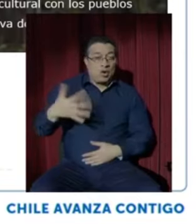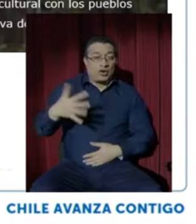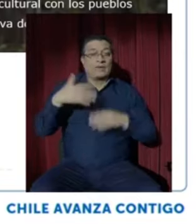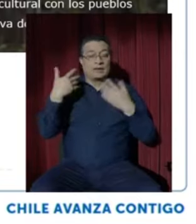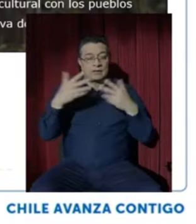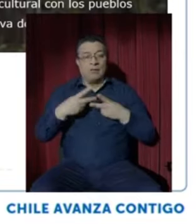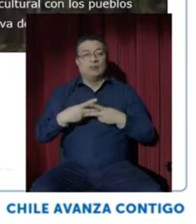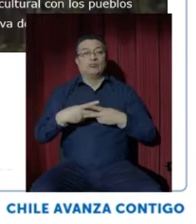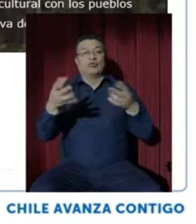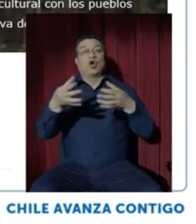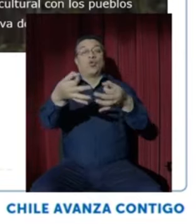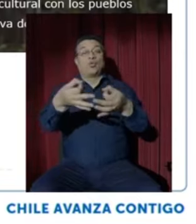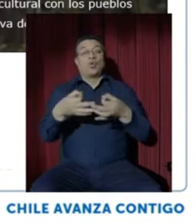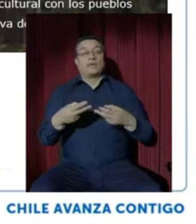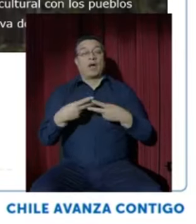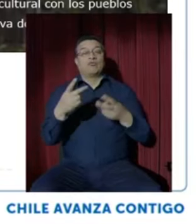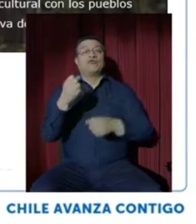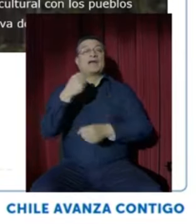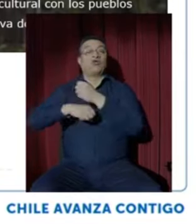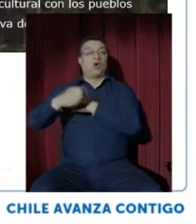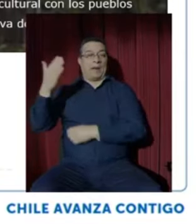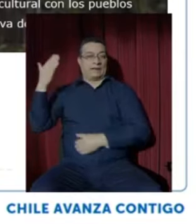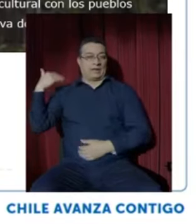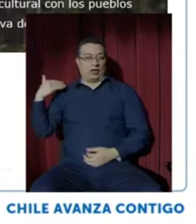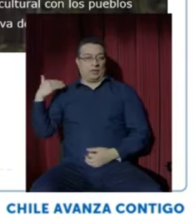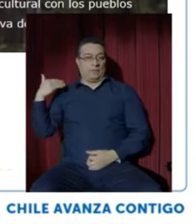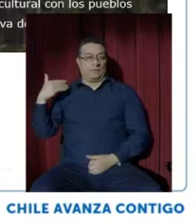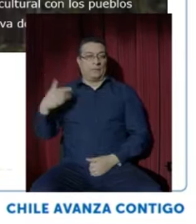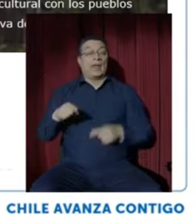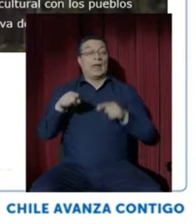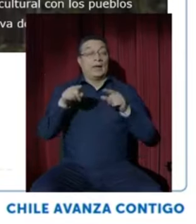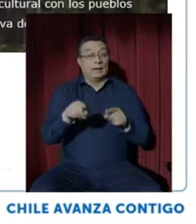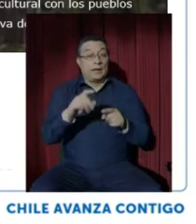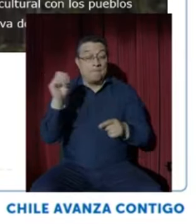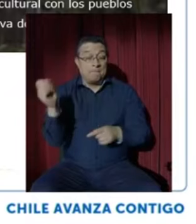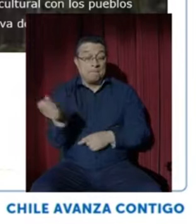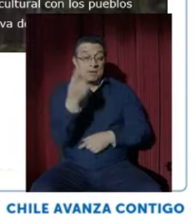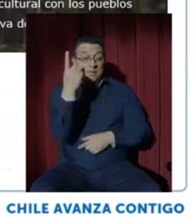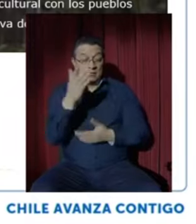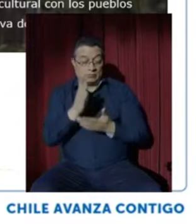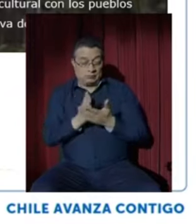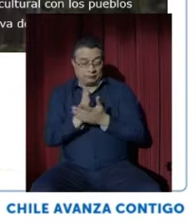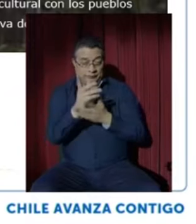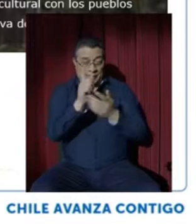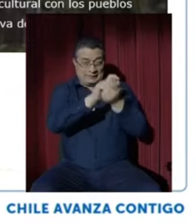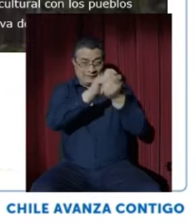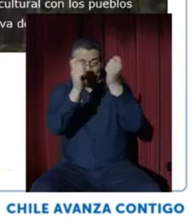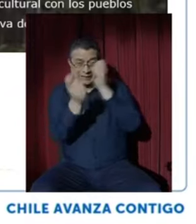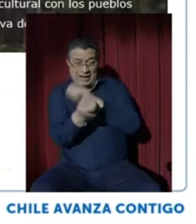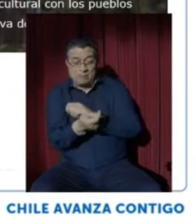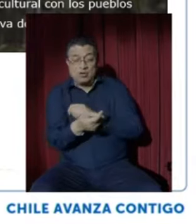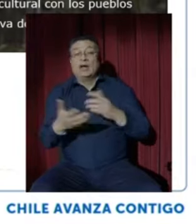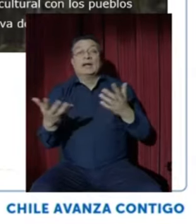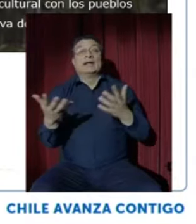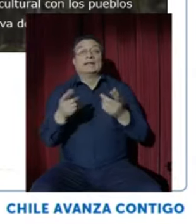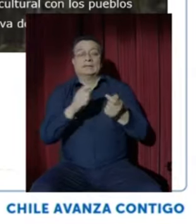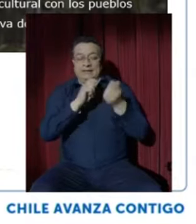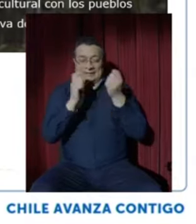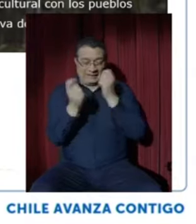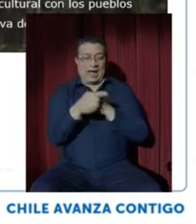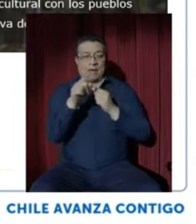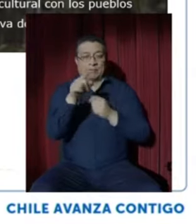conocer en la Cuenta pública del año pasado eh el primer granito de transformación fue un cambio en la